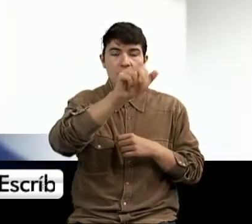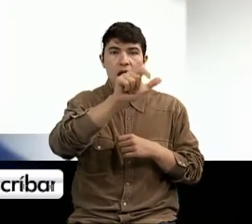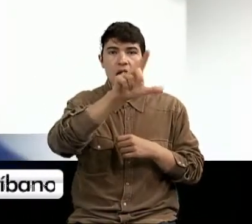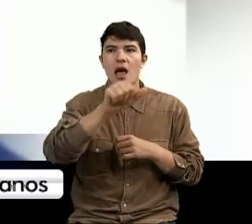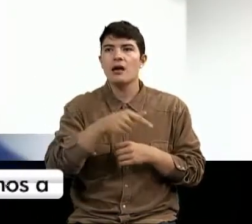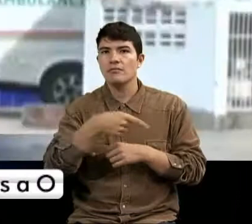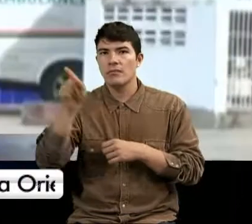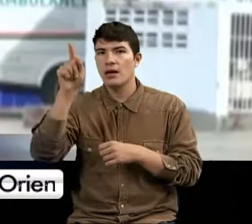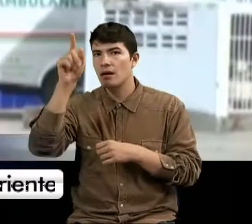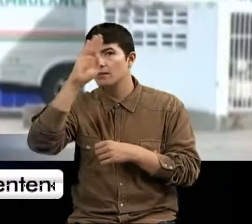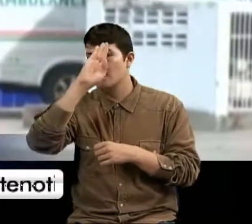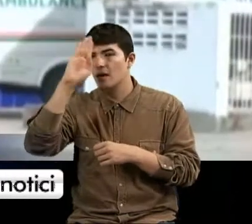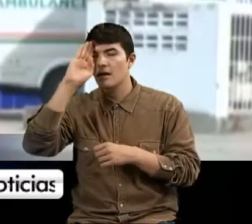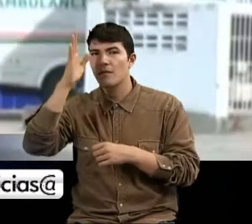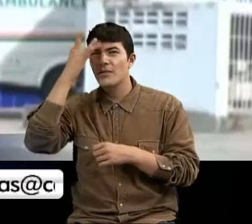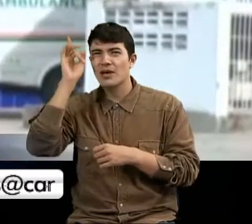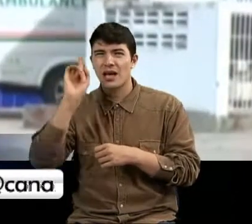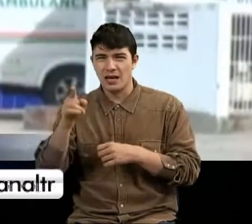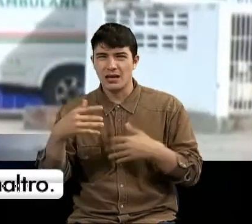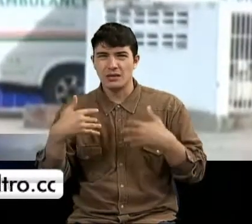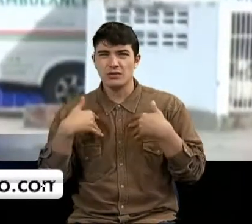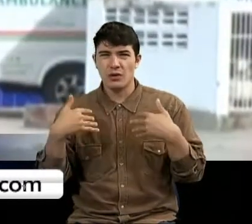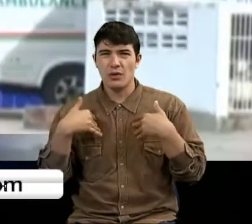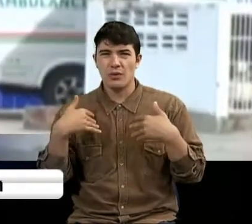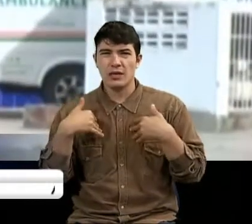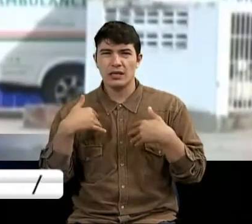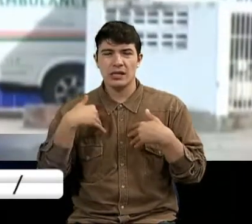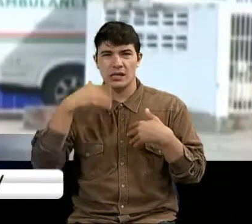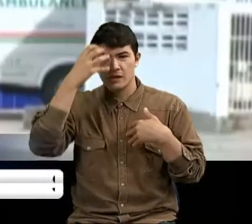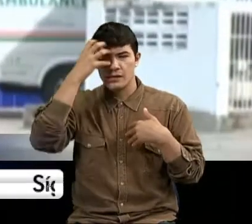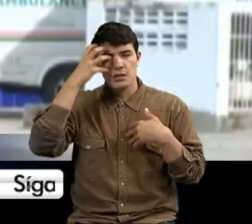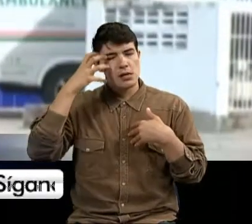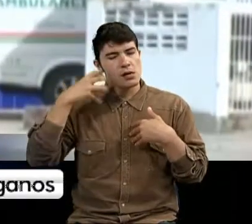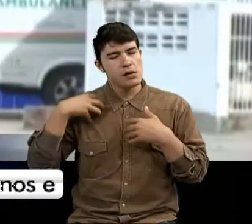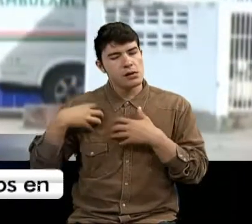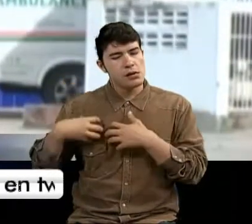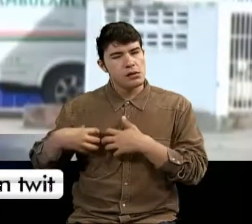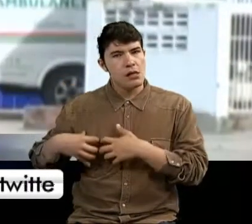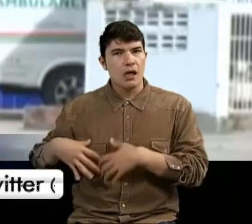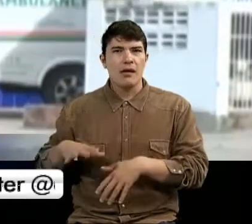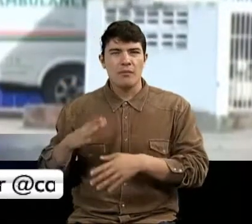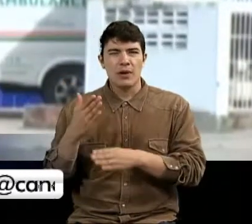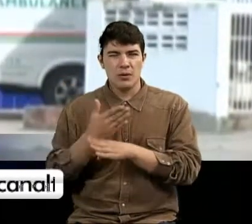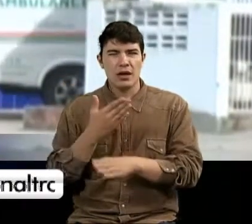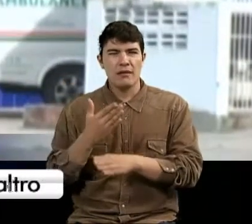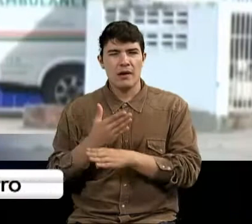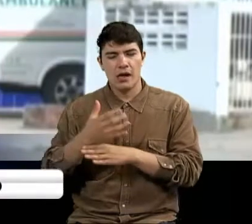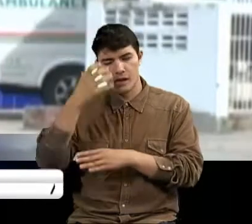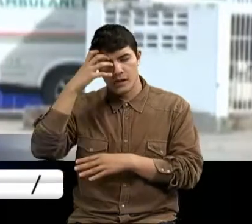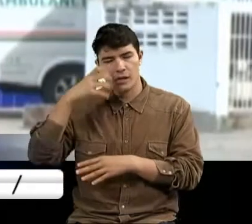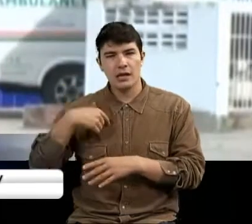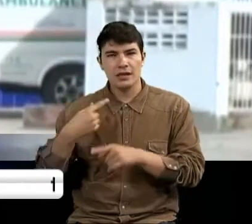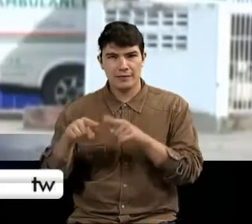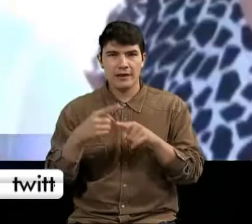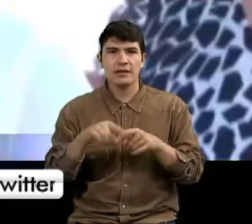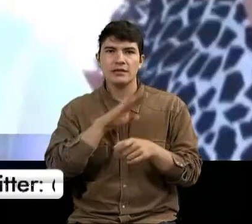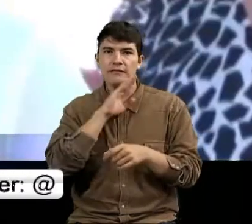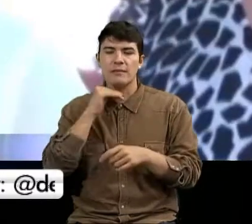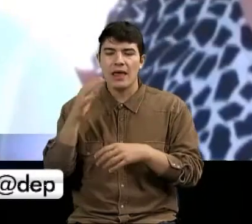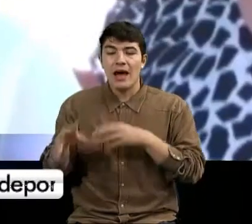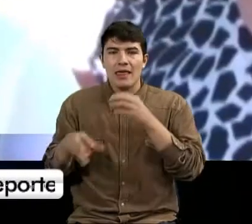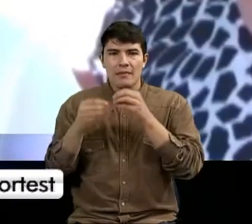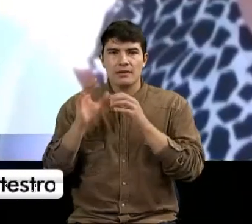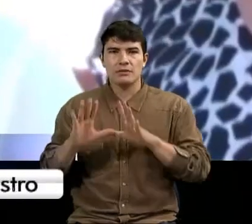regional de shangil debido a que sufría una trombosis venosa profunda con disnea y otras patologías agregadas el doctor